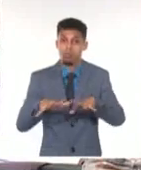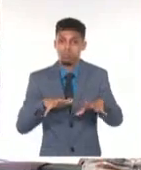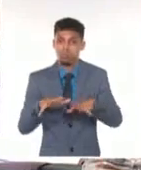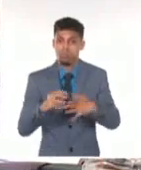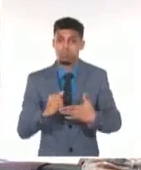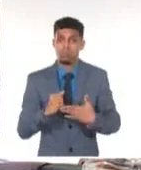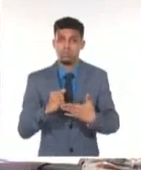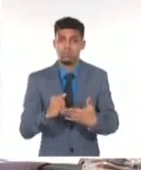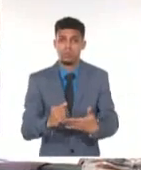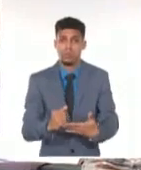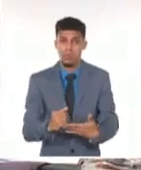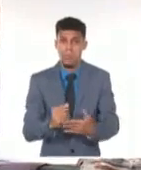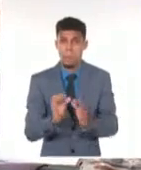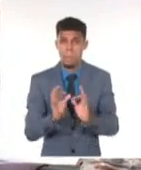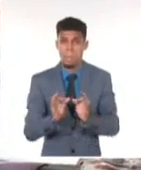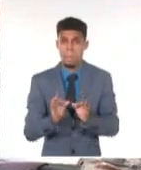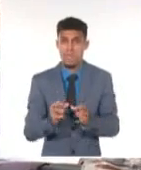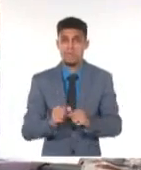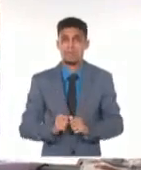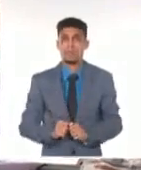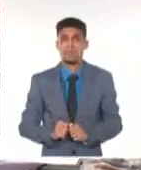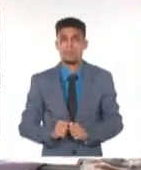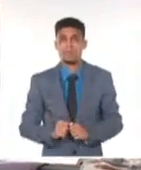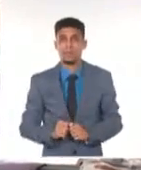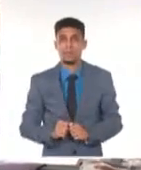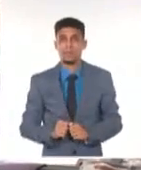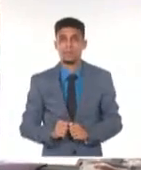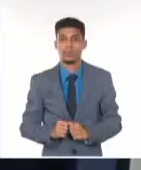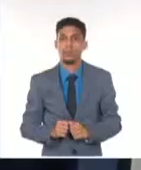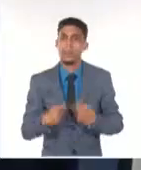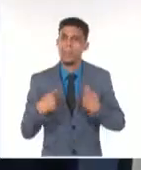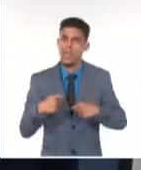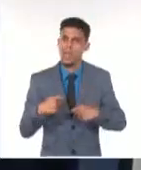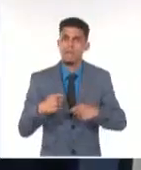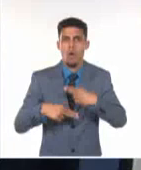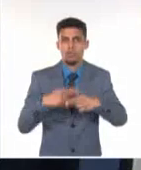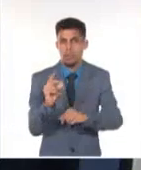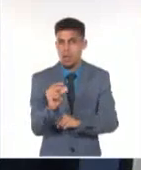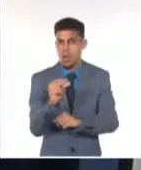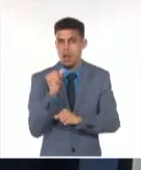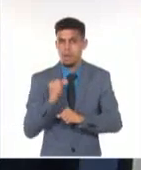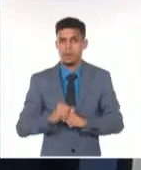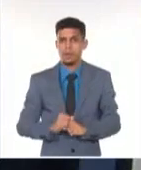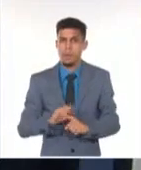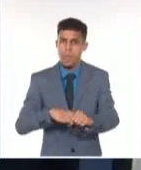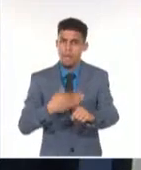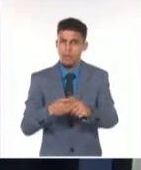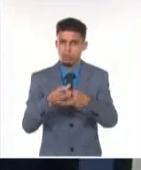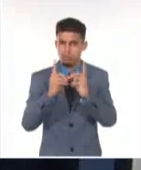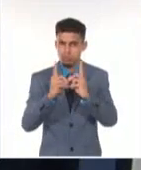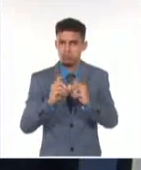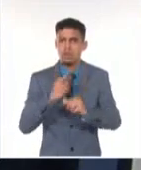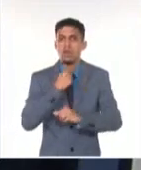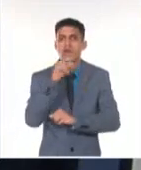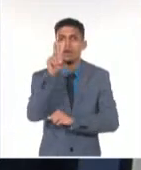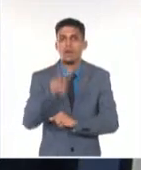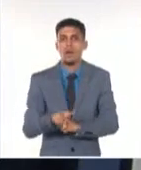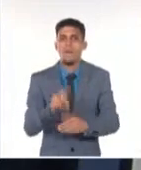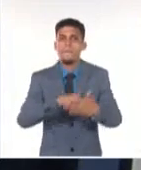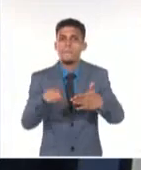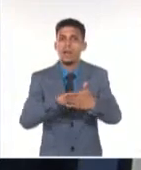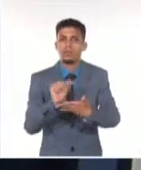que en prever está el arte de gobernar, lo tenemos que hacer rápido. Más adelante fue evaluada la gestión de